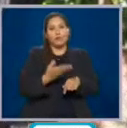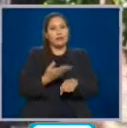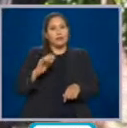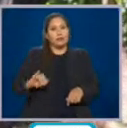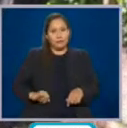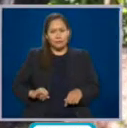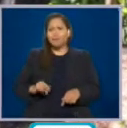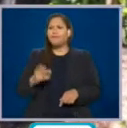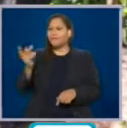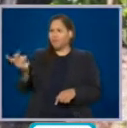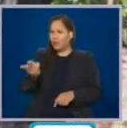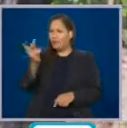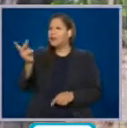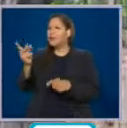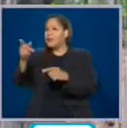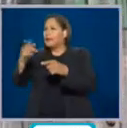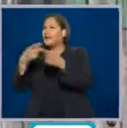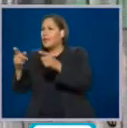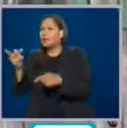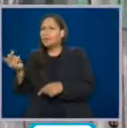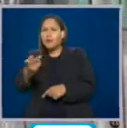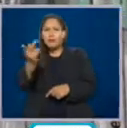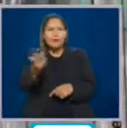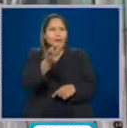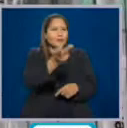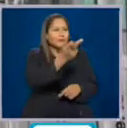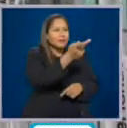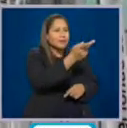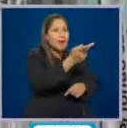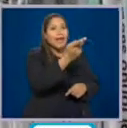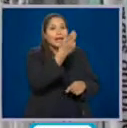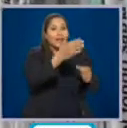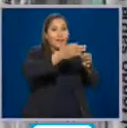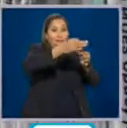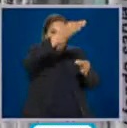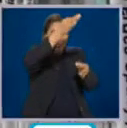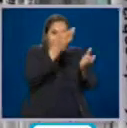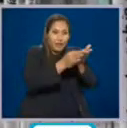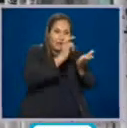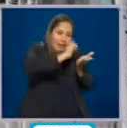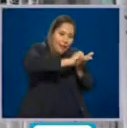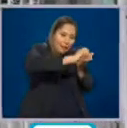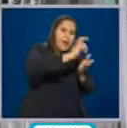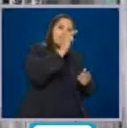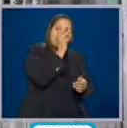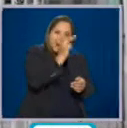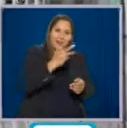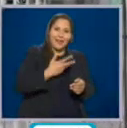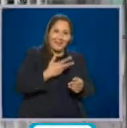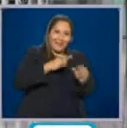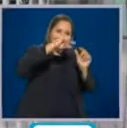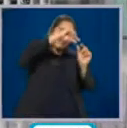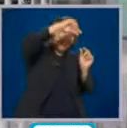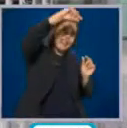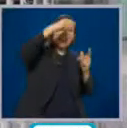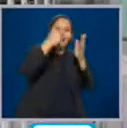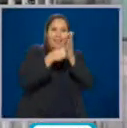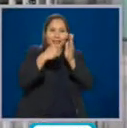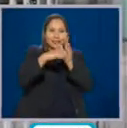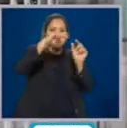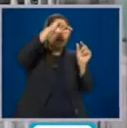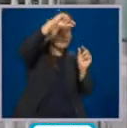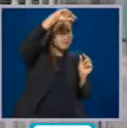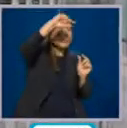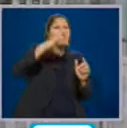quien les preguntó algo distinto, ¿no? Entonces, estos tubos están intervenidos con estas frases ahí en el atrio de San Francisco. Y